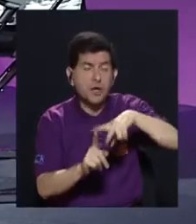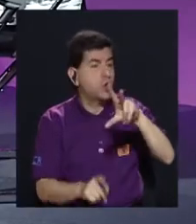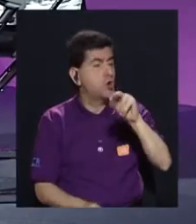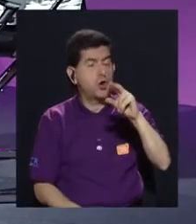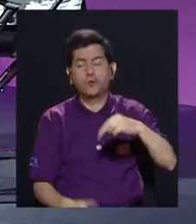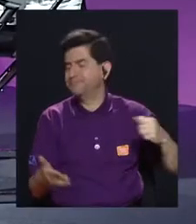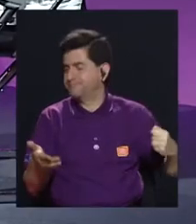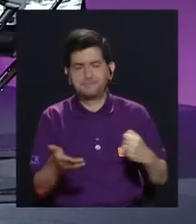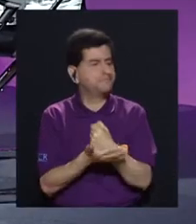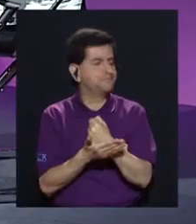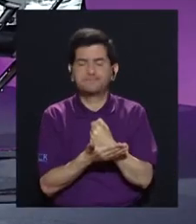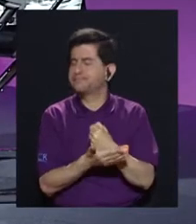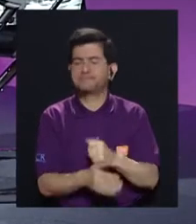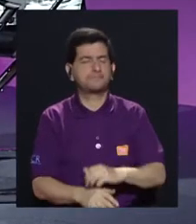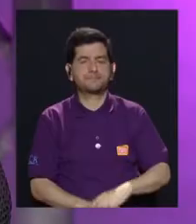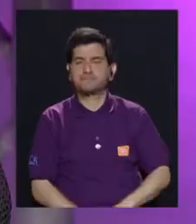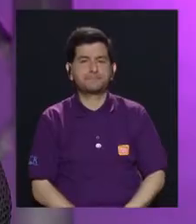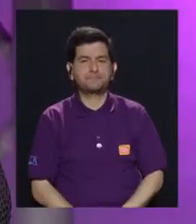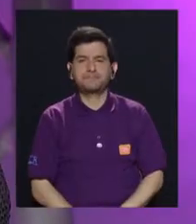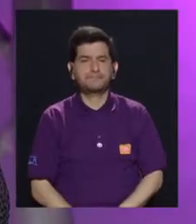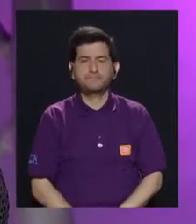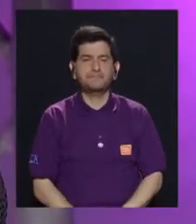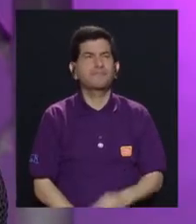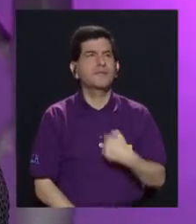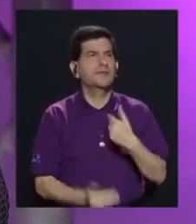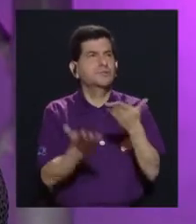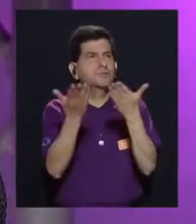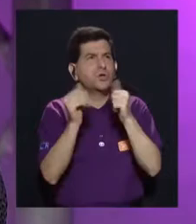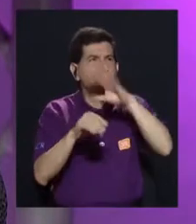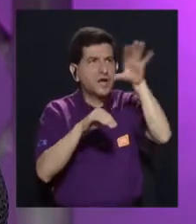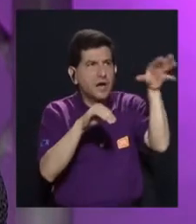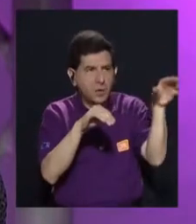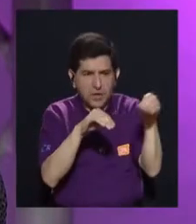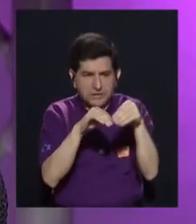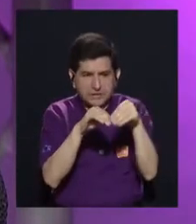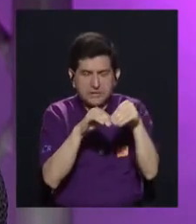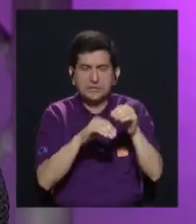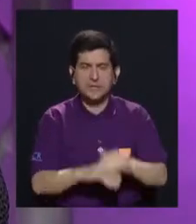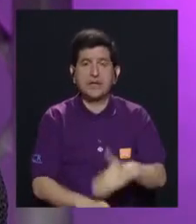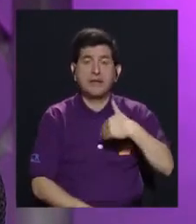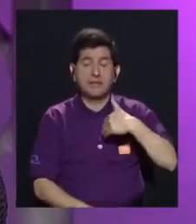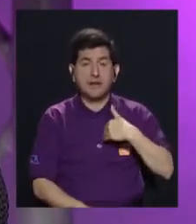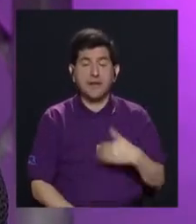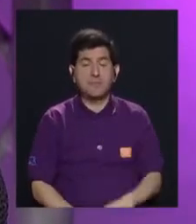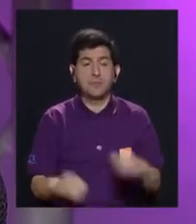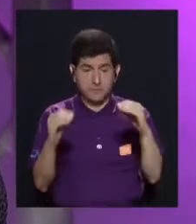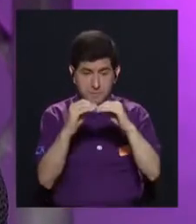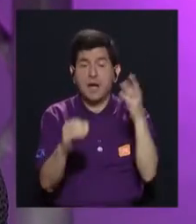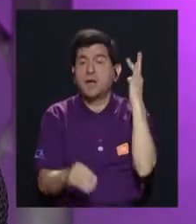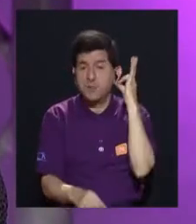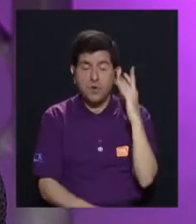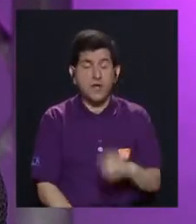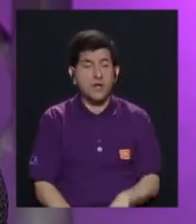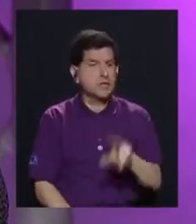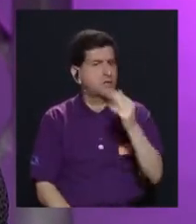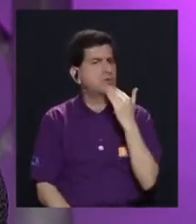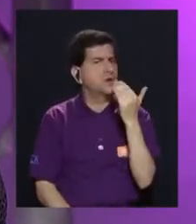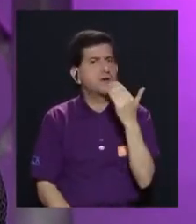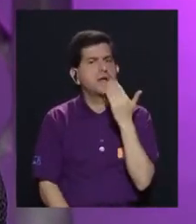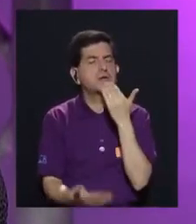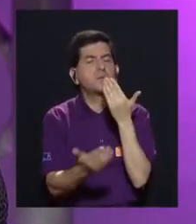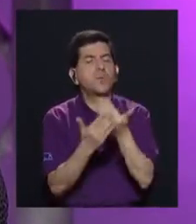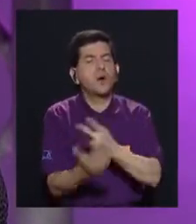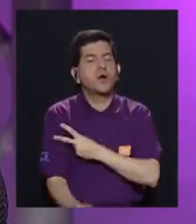lamentablemente no esté yo quiero acotar acá que tenemos una mayor cantidad de mujeres no gracias a la buena